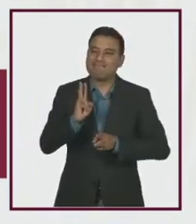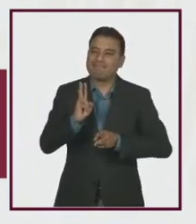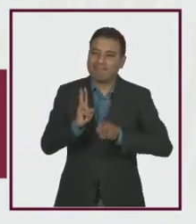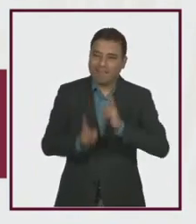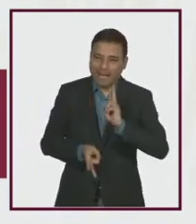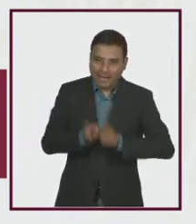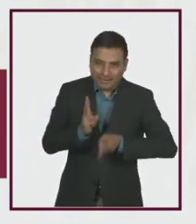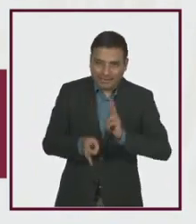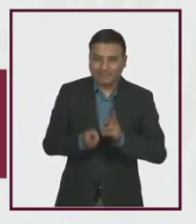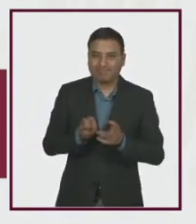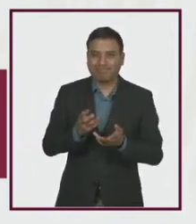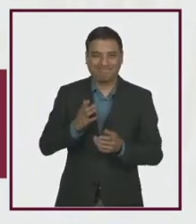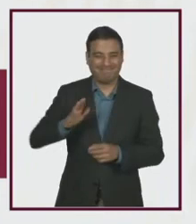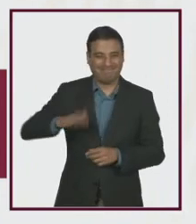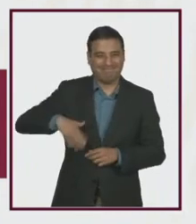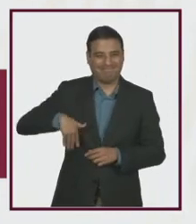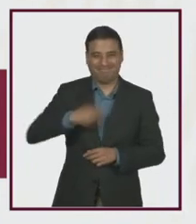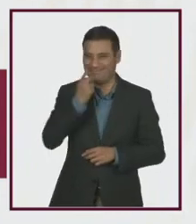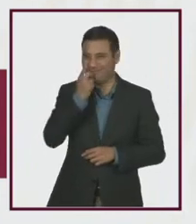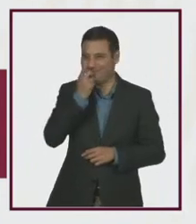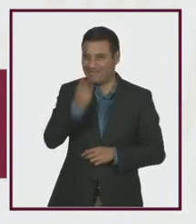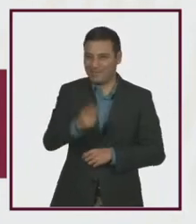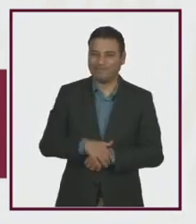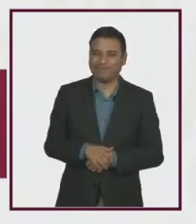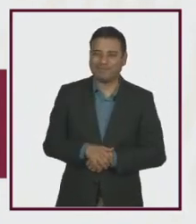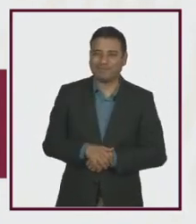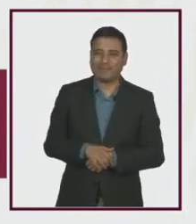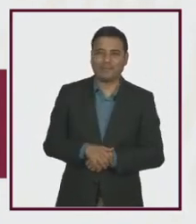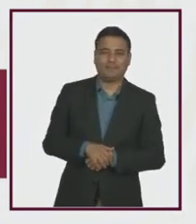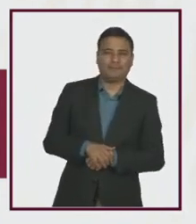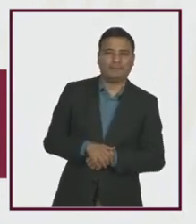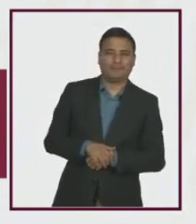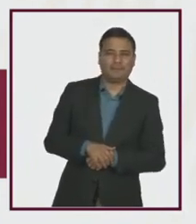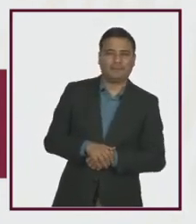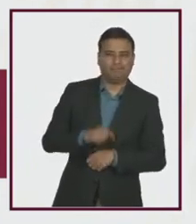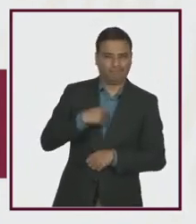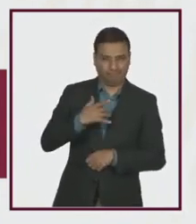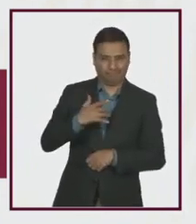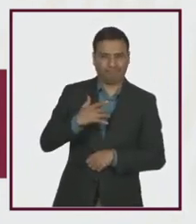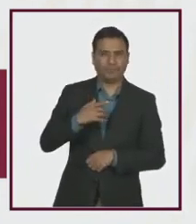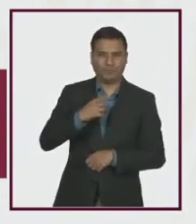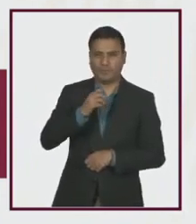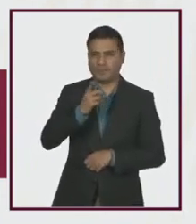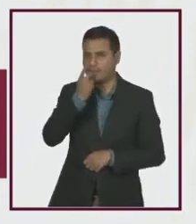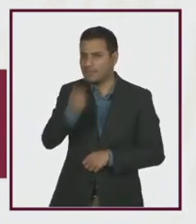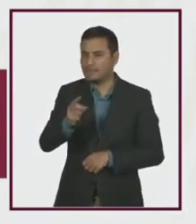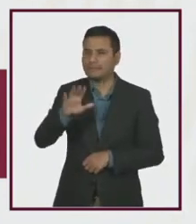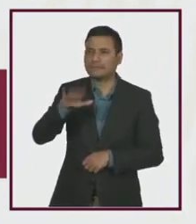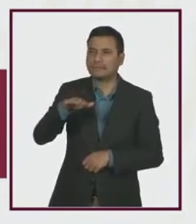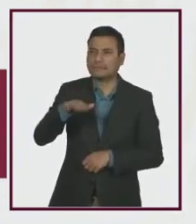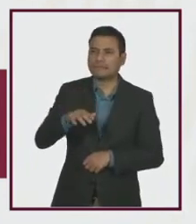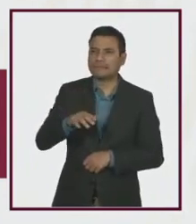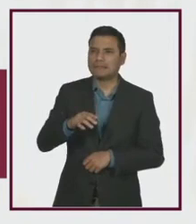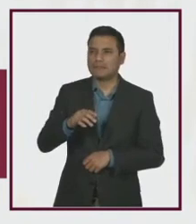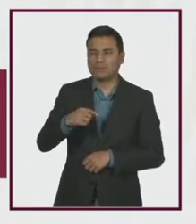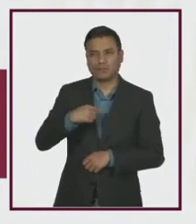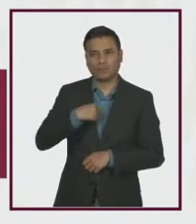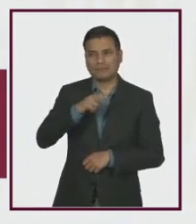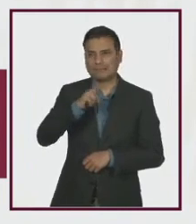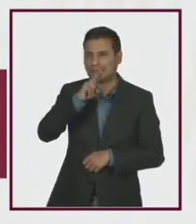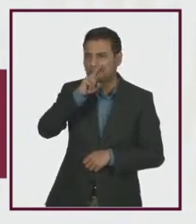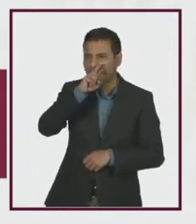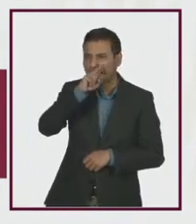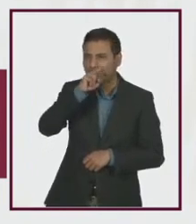decir, como les decía hace un rato, algo está pasando aquí que me preocupa. algo está ocurriendo que ha hecho